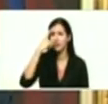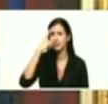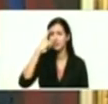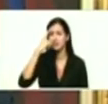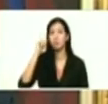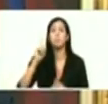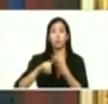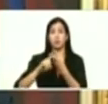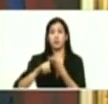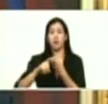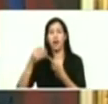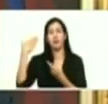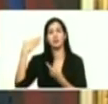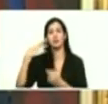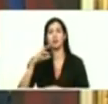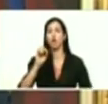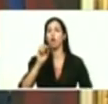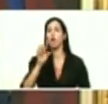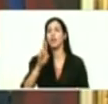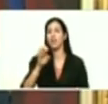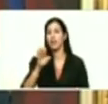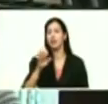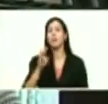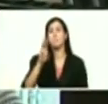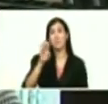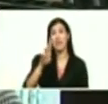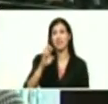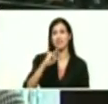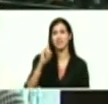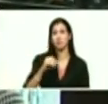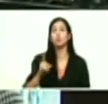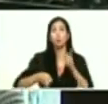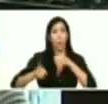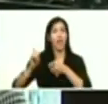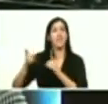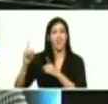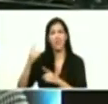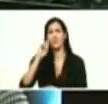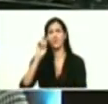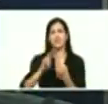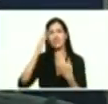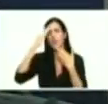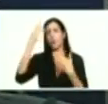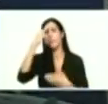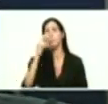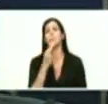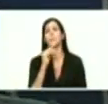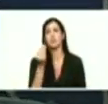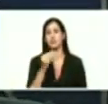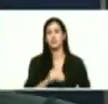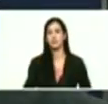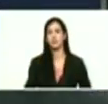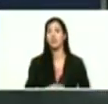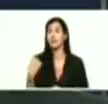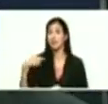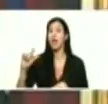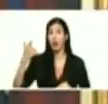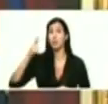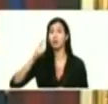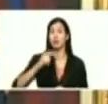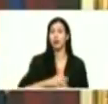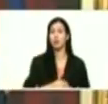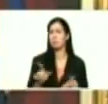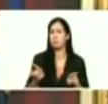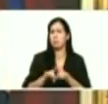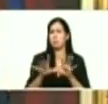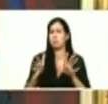en aquellos años Roque Pérez por ahí anda militante un saludo en los teques bueno Roque tenía una camionetica de esta y